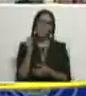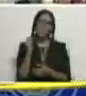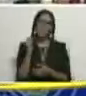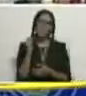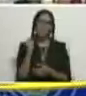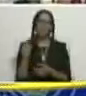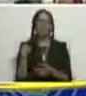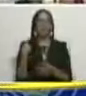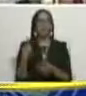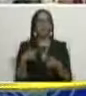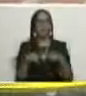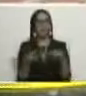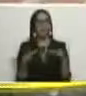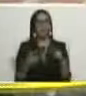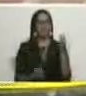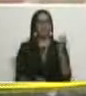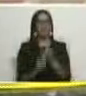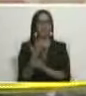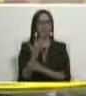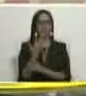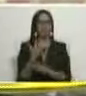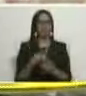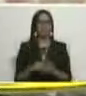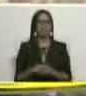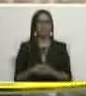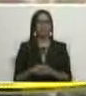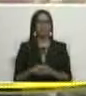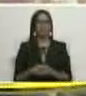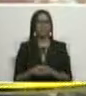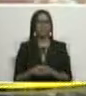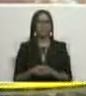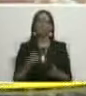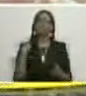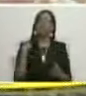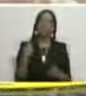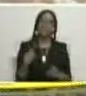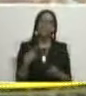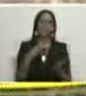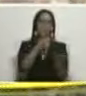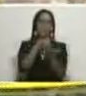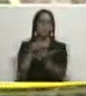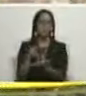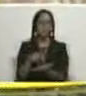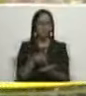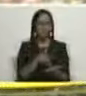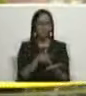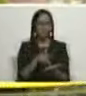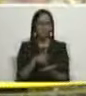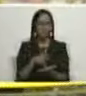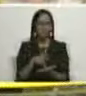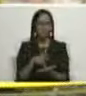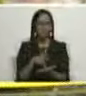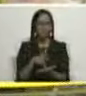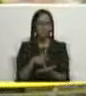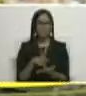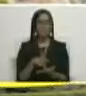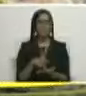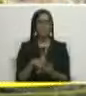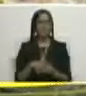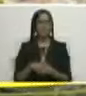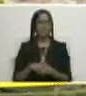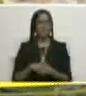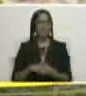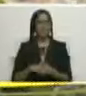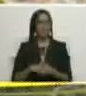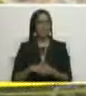La primera fase de creación, los primeros despliegues para ir